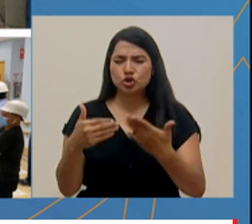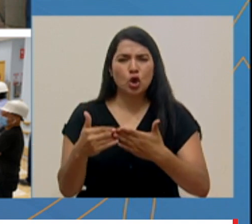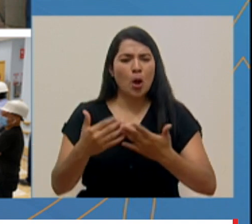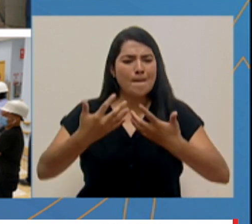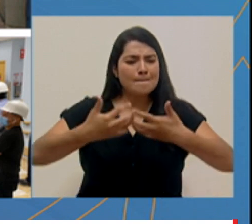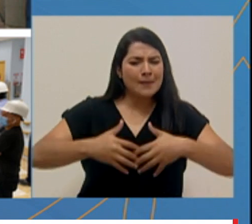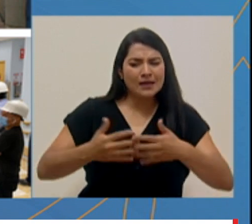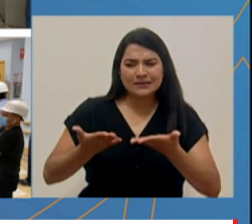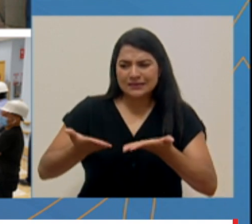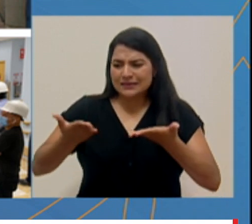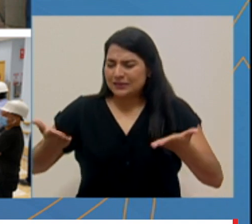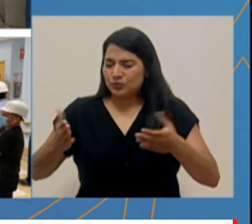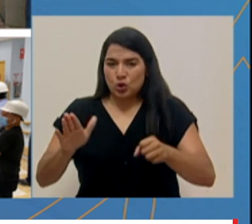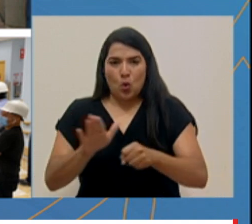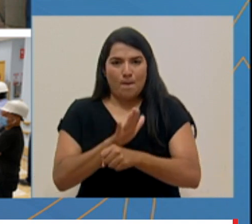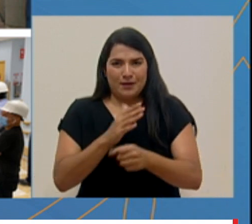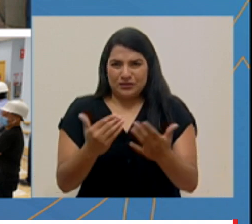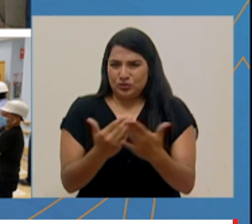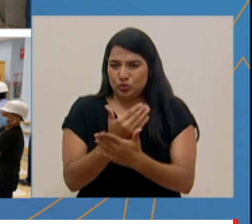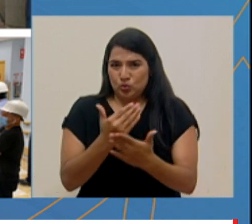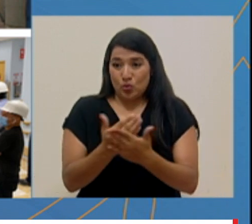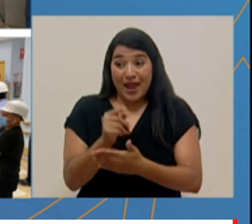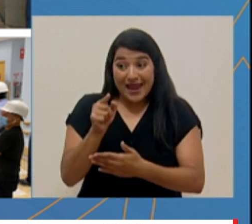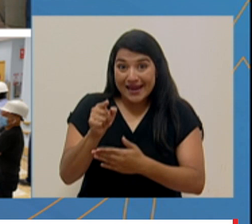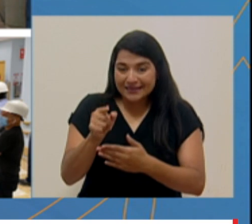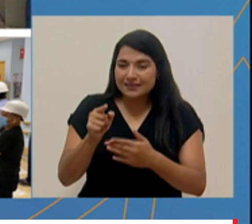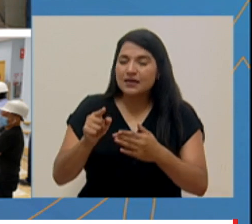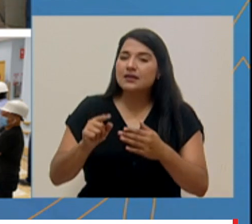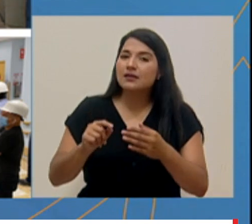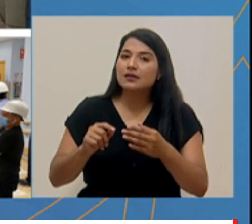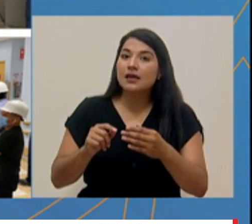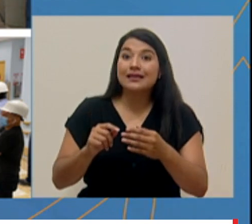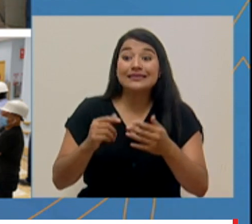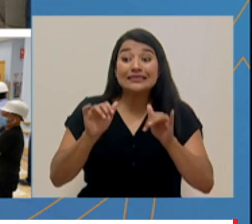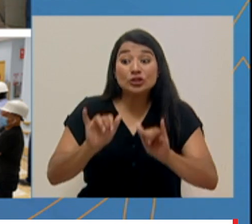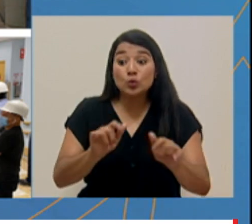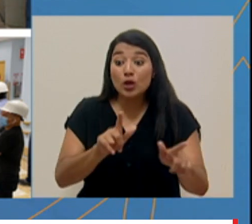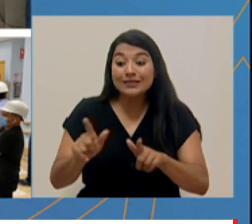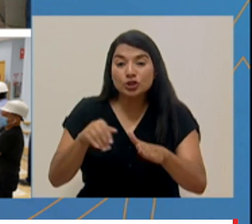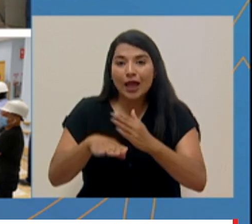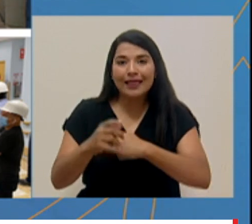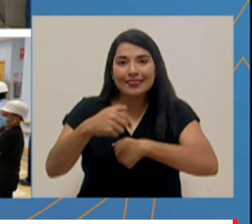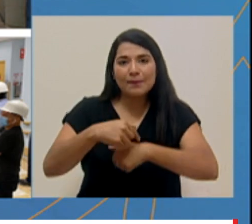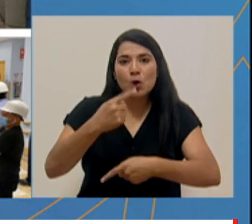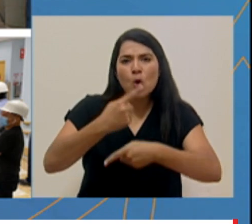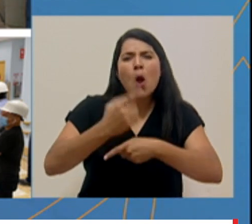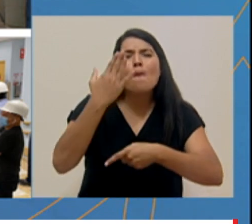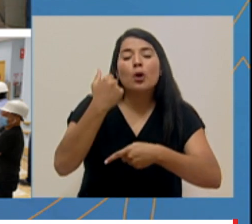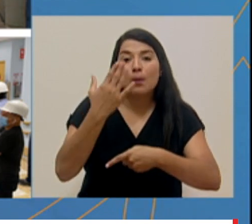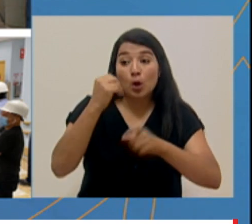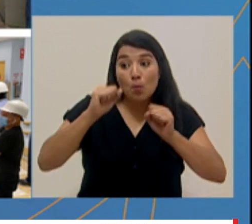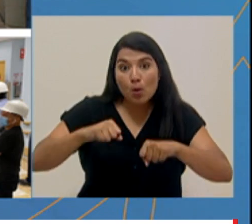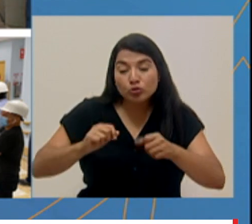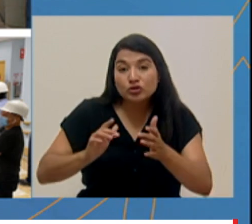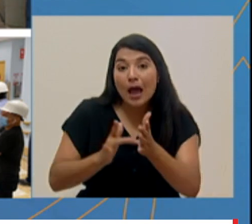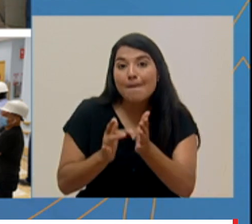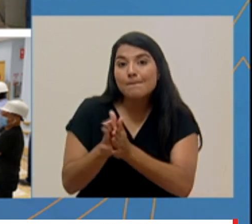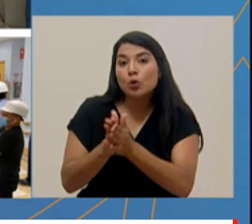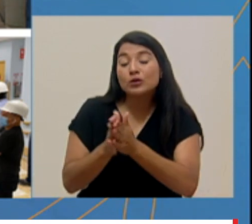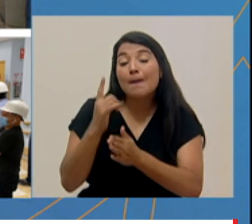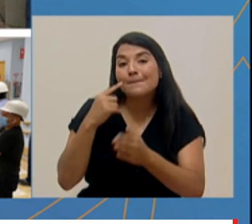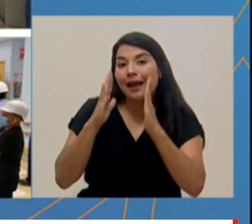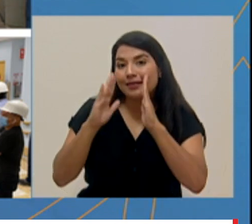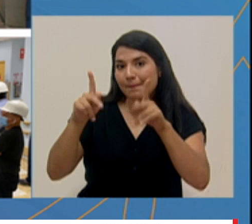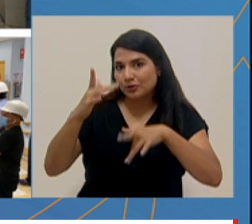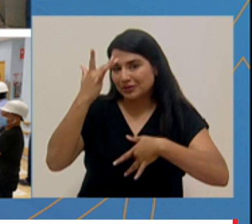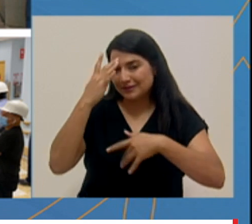moderna, que ingresó a esta batalla contra el virus justo a tiempo. La foto arriba a la derecha es